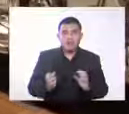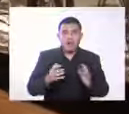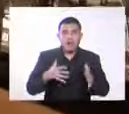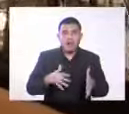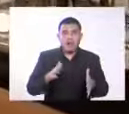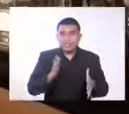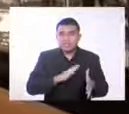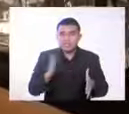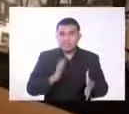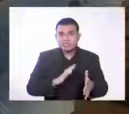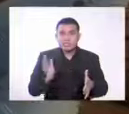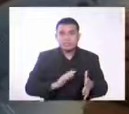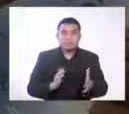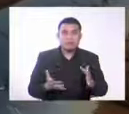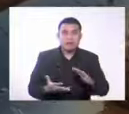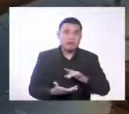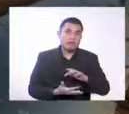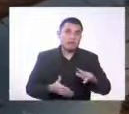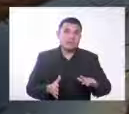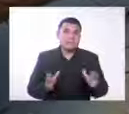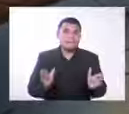los combustibles fósiles.